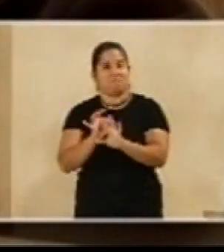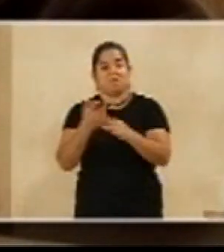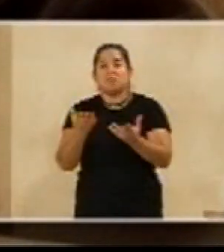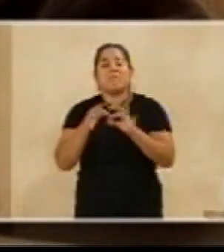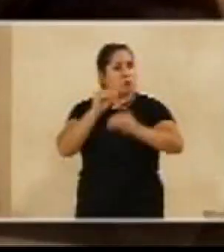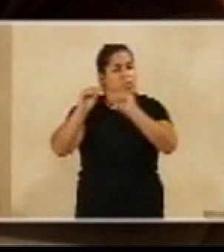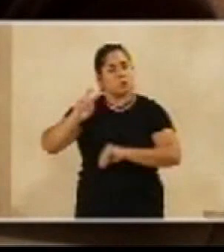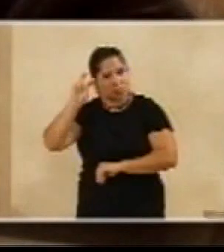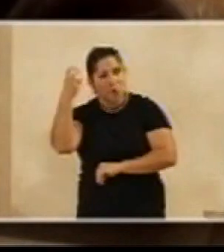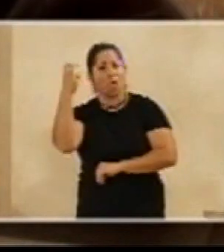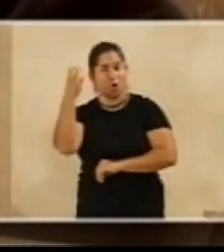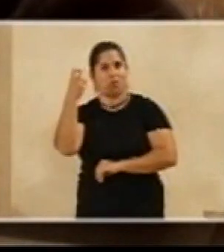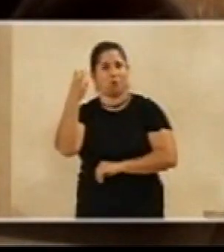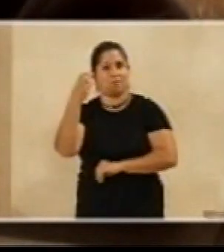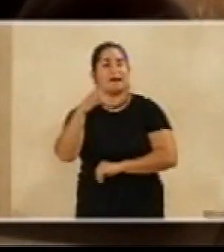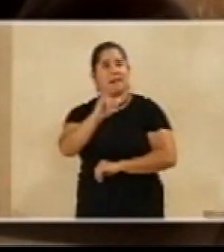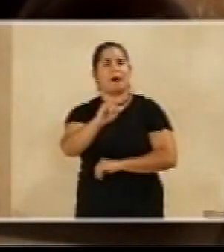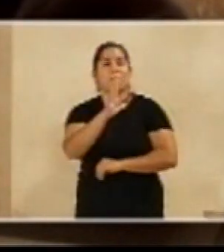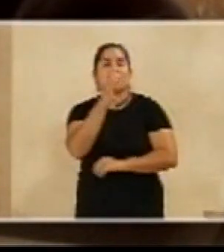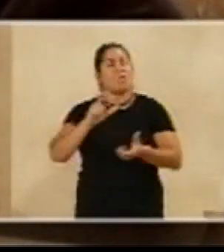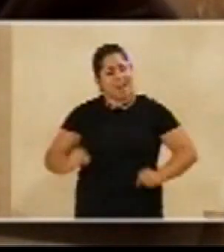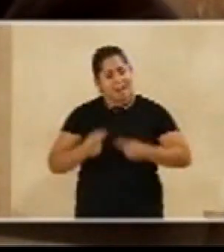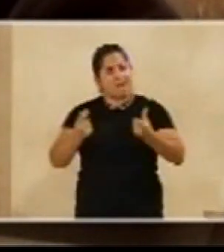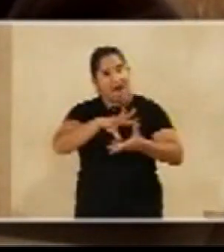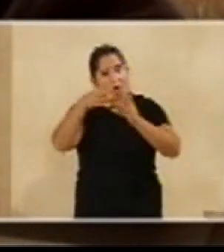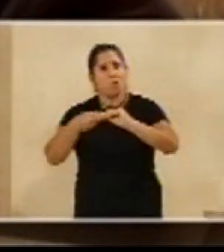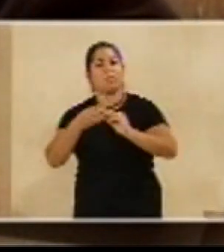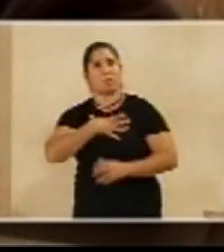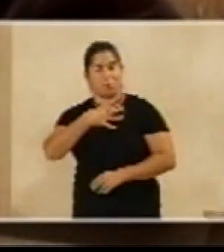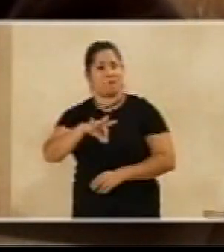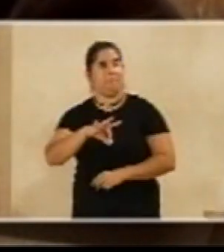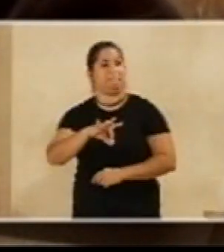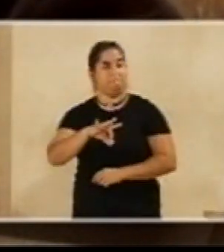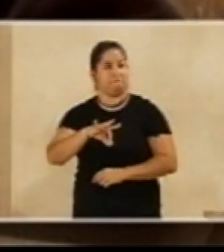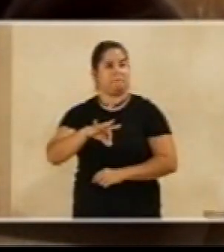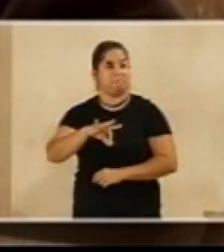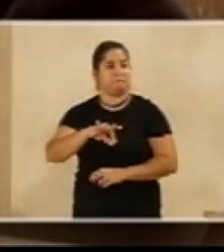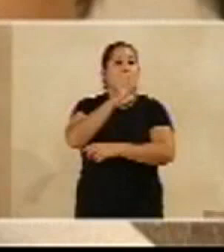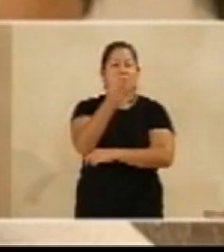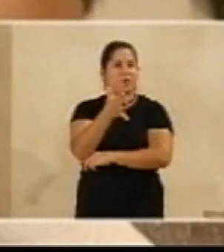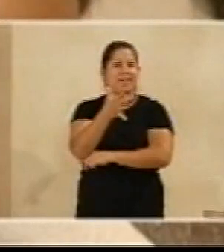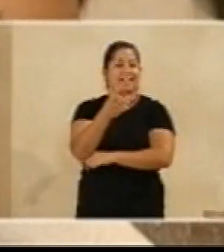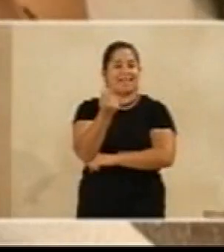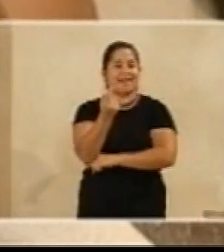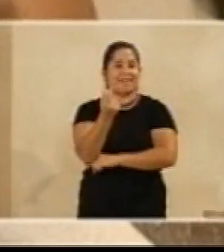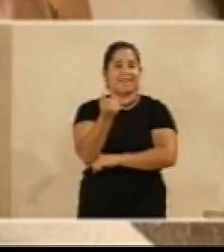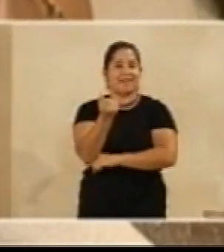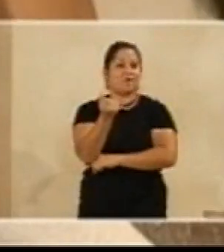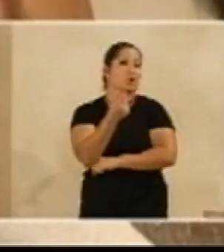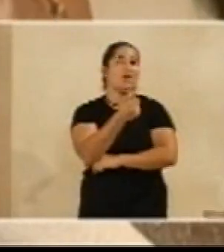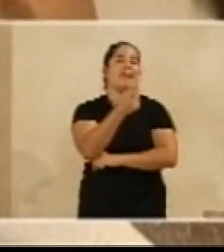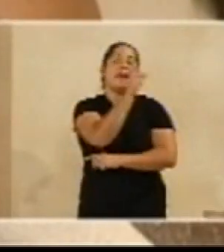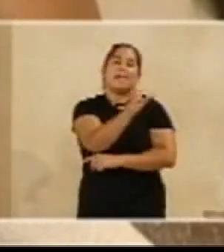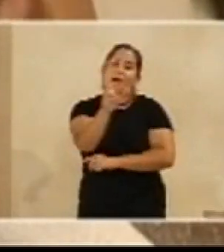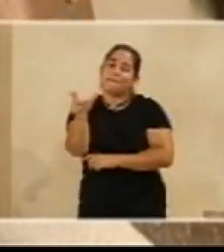esos impuestos. Se puede eliminar y se pueden ajustar gastos. Hay margen. Lo que tiene que haber también es voluntad política. Doten al ayuntamiento de